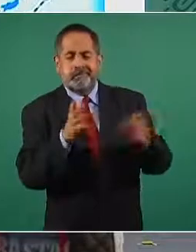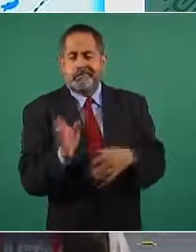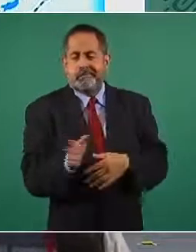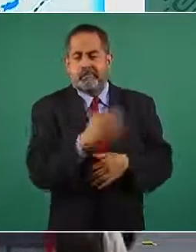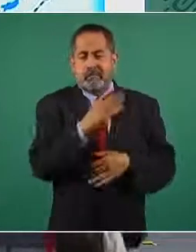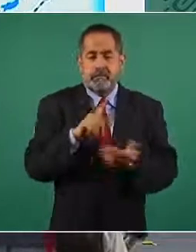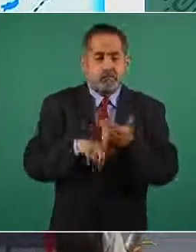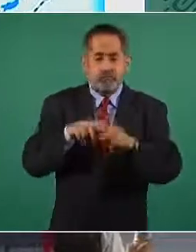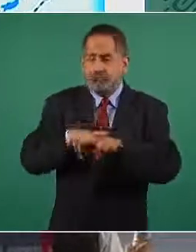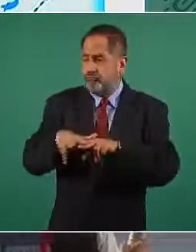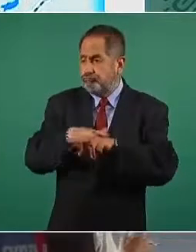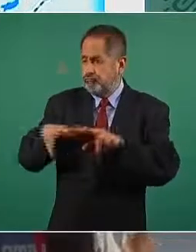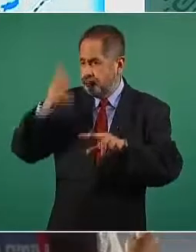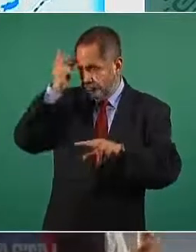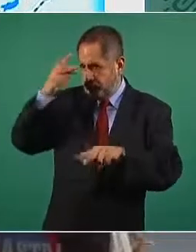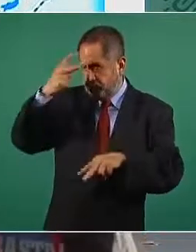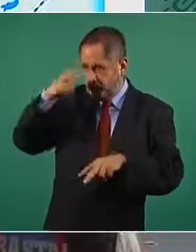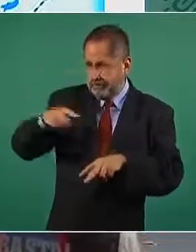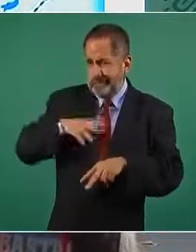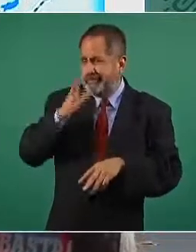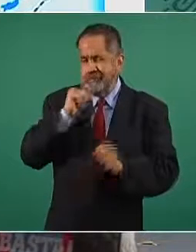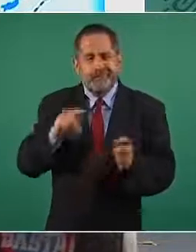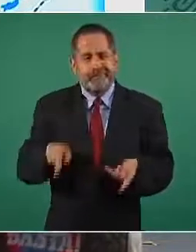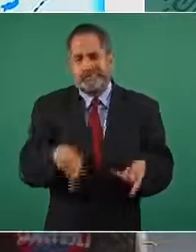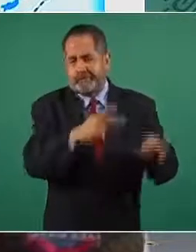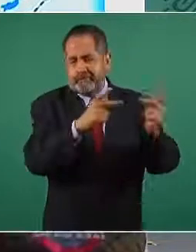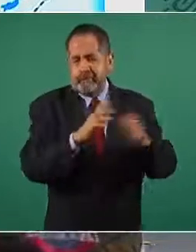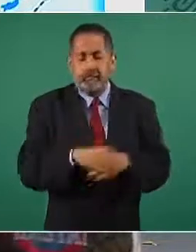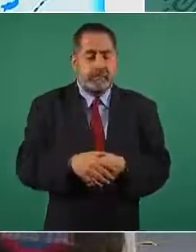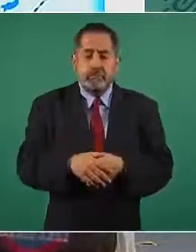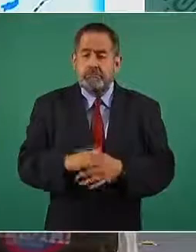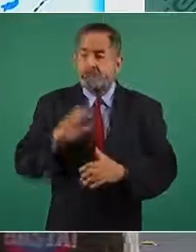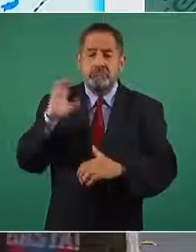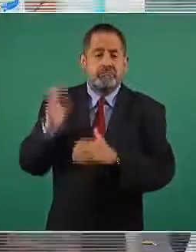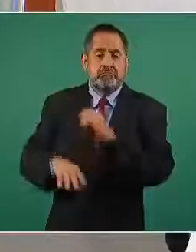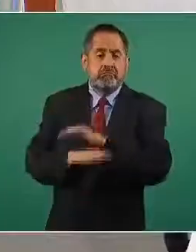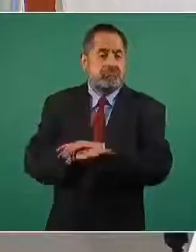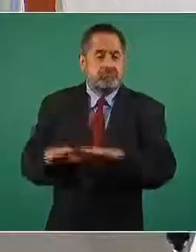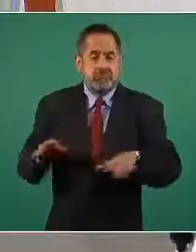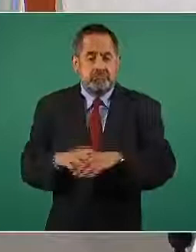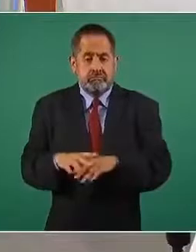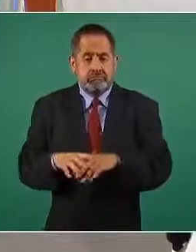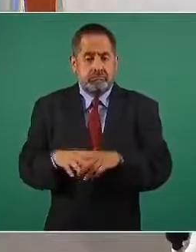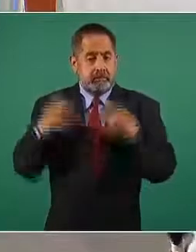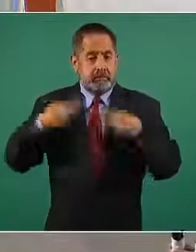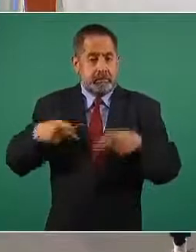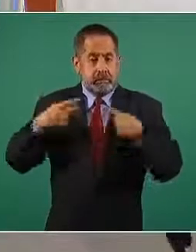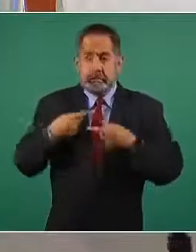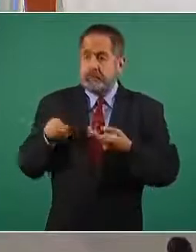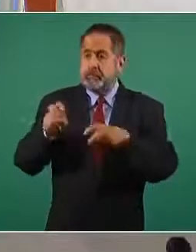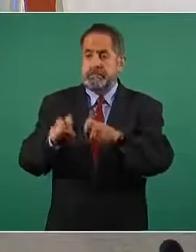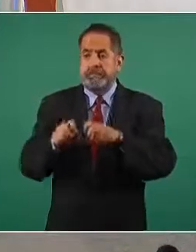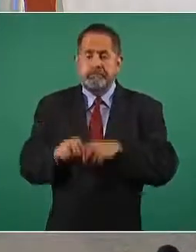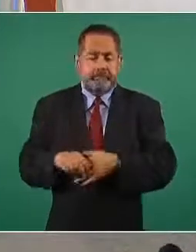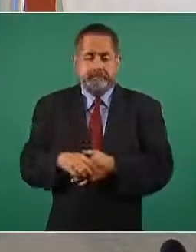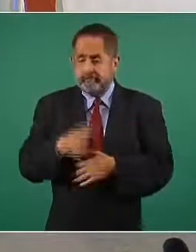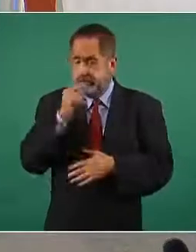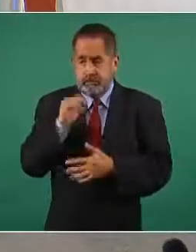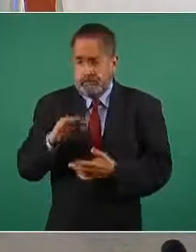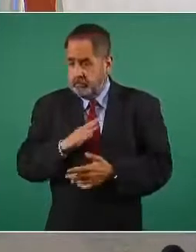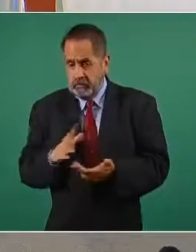todos los trenes, se acabaron los trenes de pasajeros, eso se los debemos a los